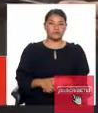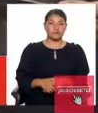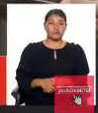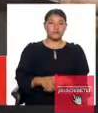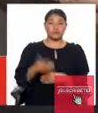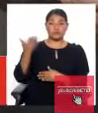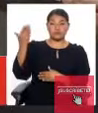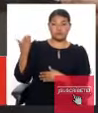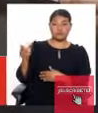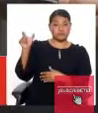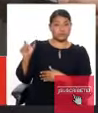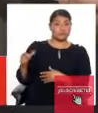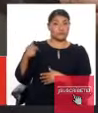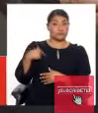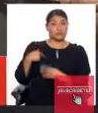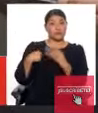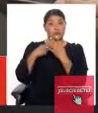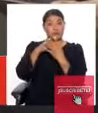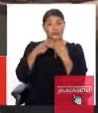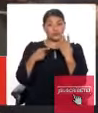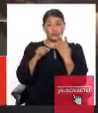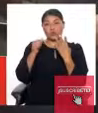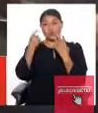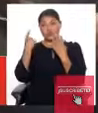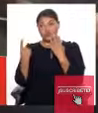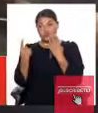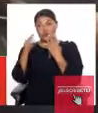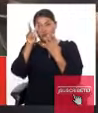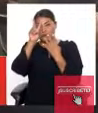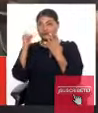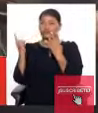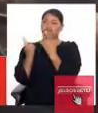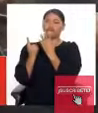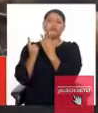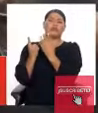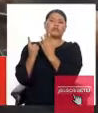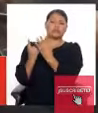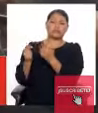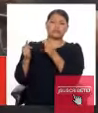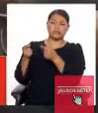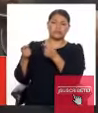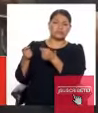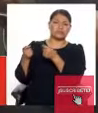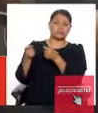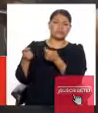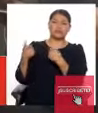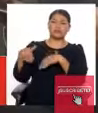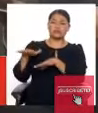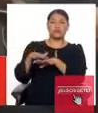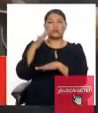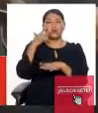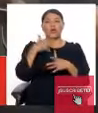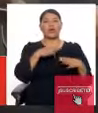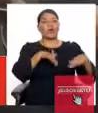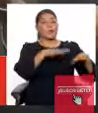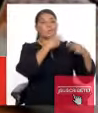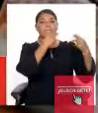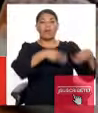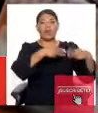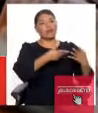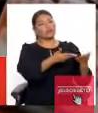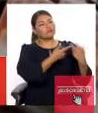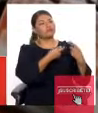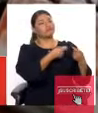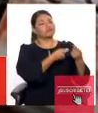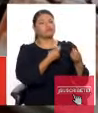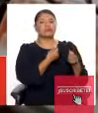Estas personas ofrecían, volanteaban, sometían, presionaban a personas de diferentes lugares, mercados, paraderos, ¿no?